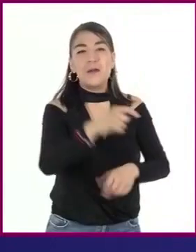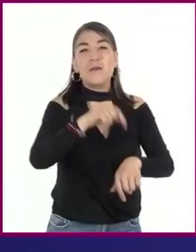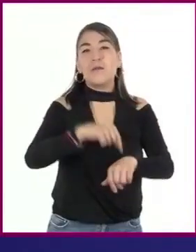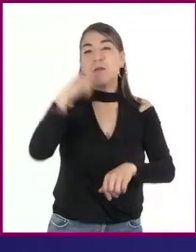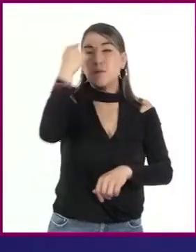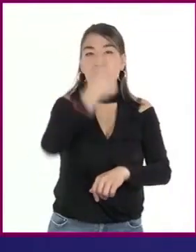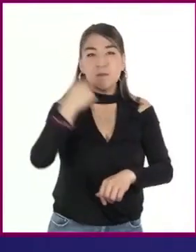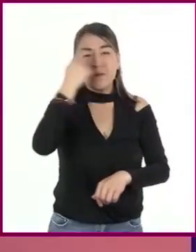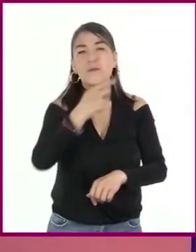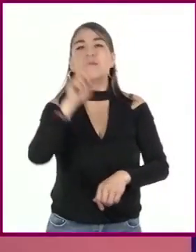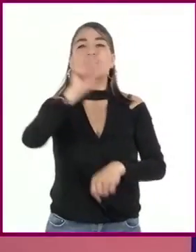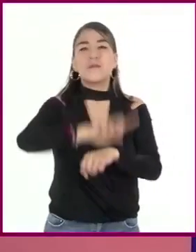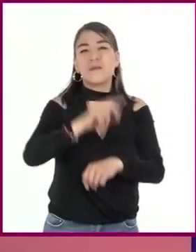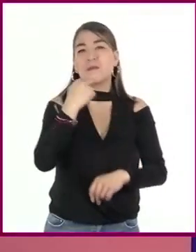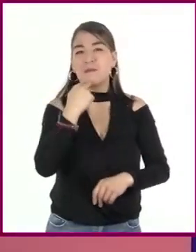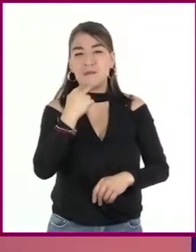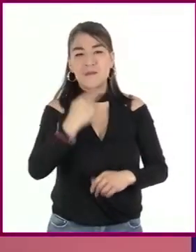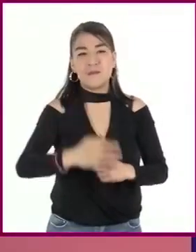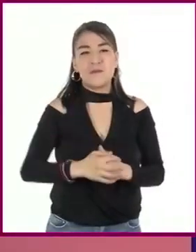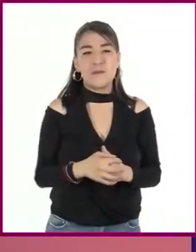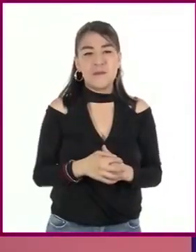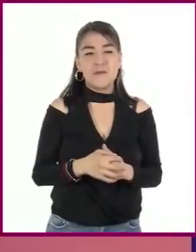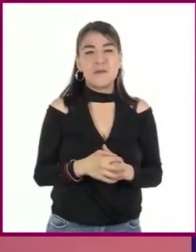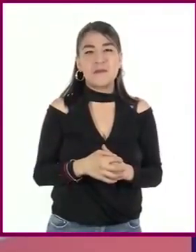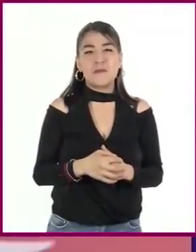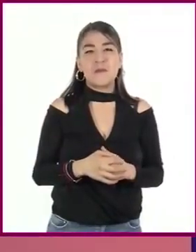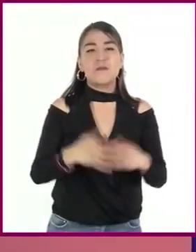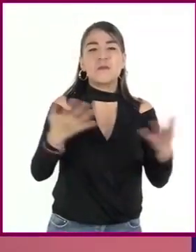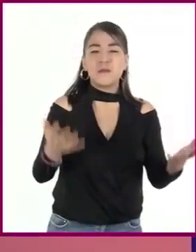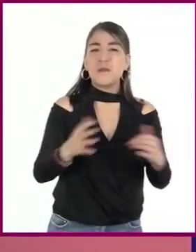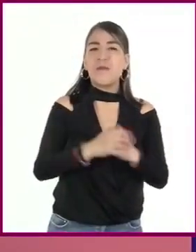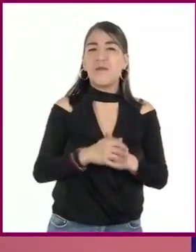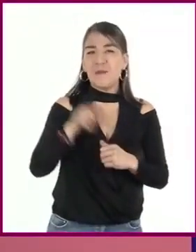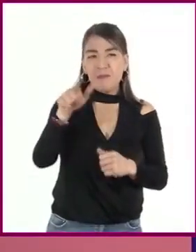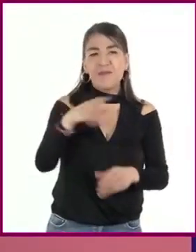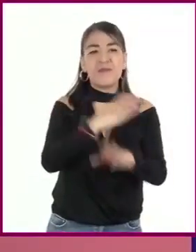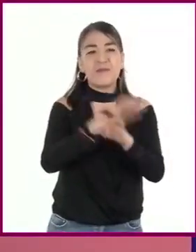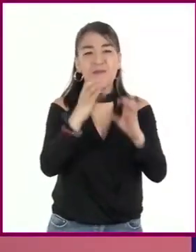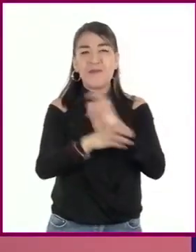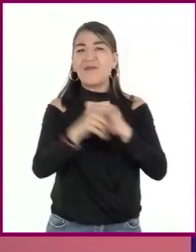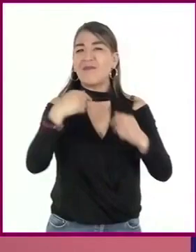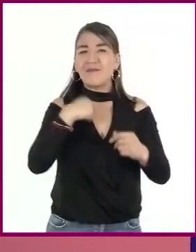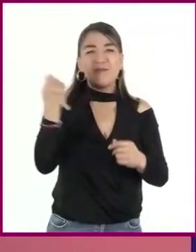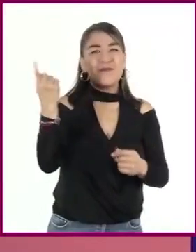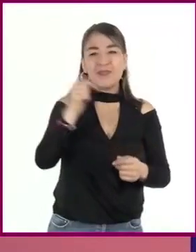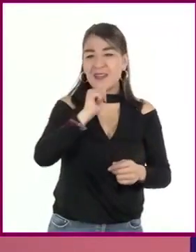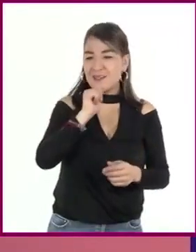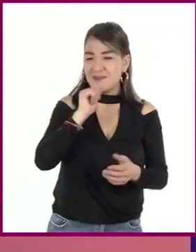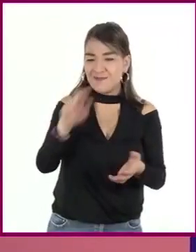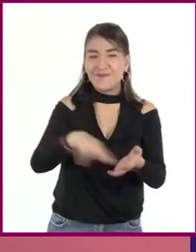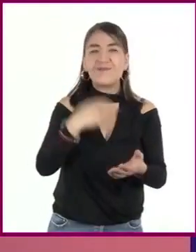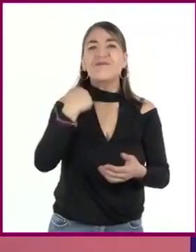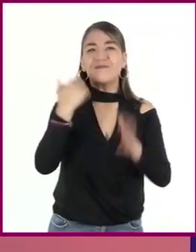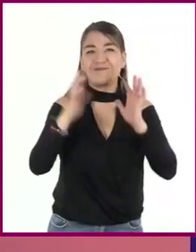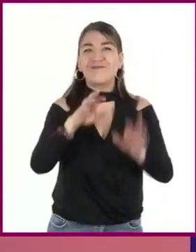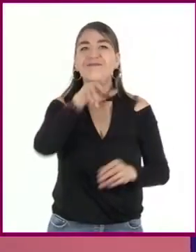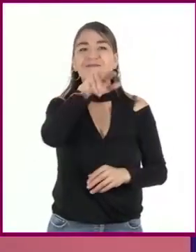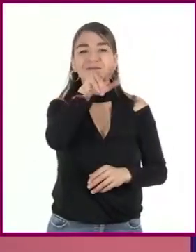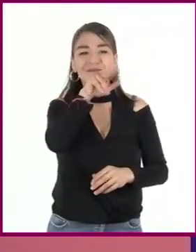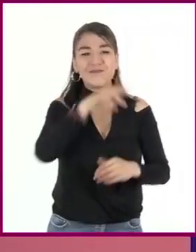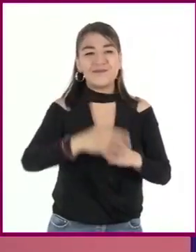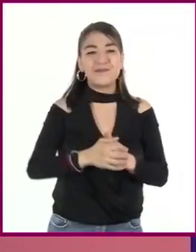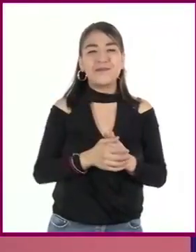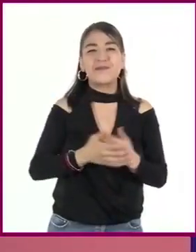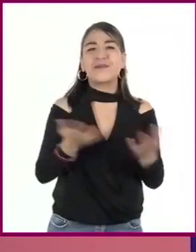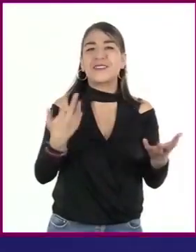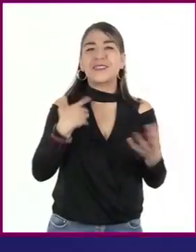o días que se utilice. Ay, profesora, vi cuántas cosas. Yo todavía no firmo y ya tengo angustia. Mire cómo me